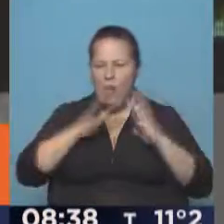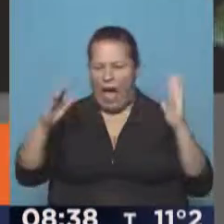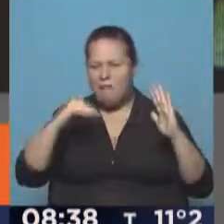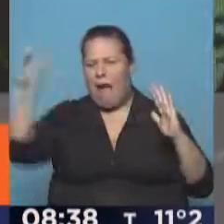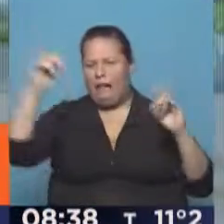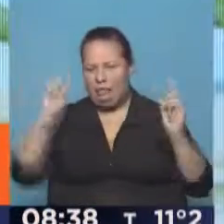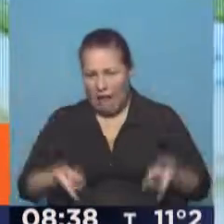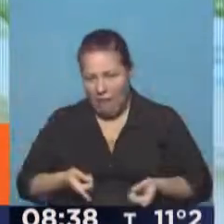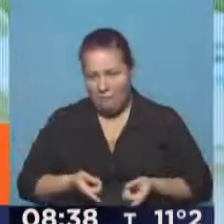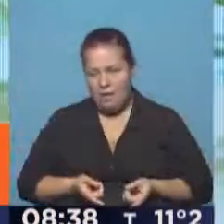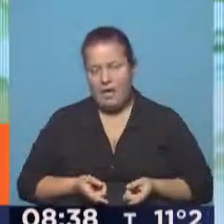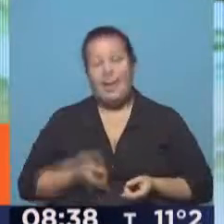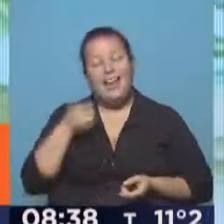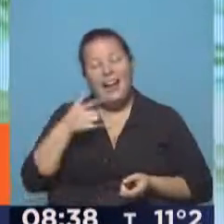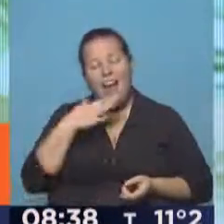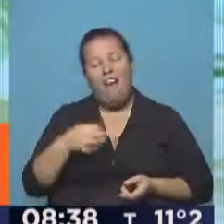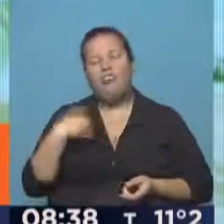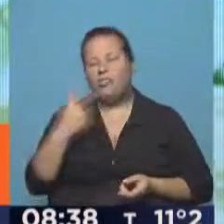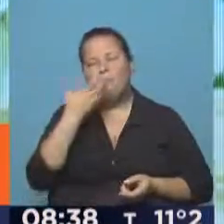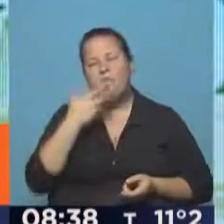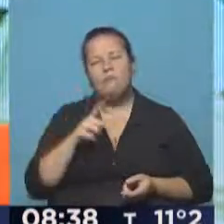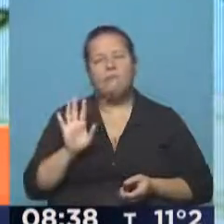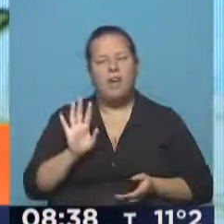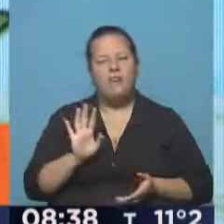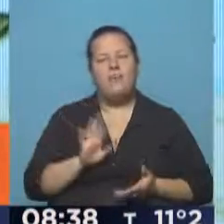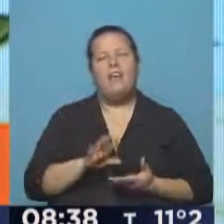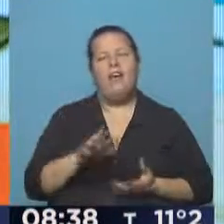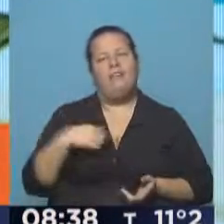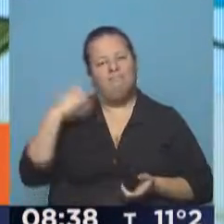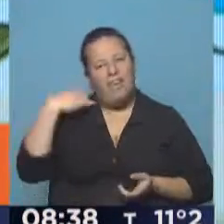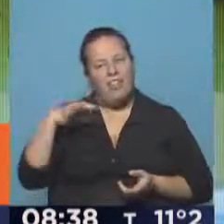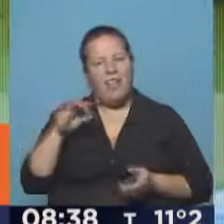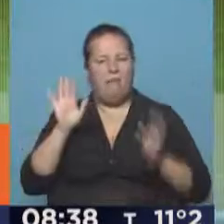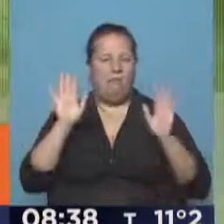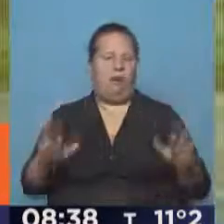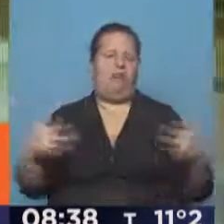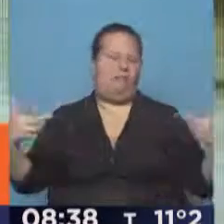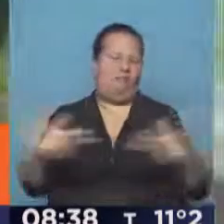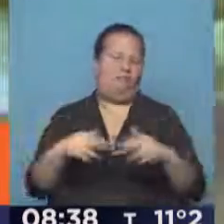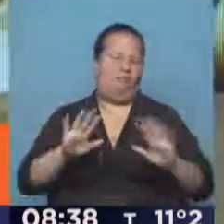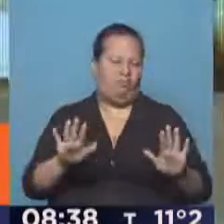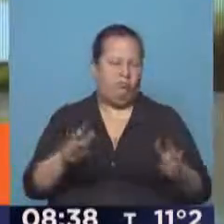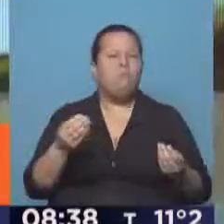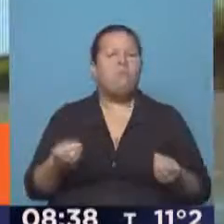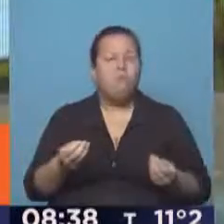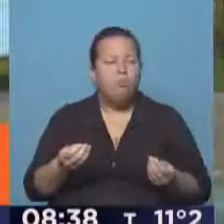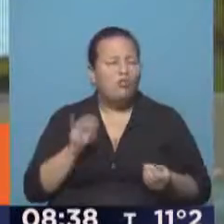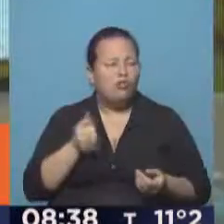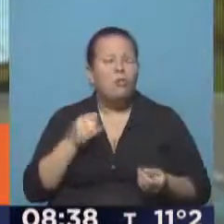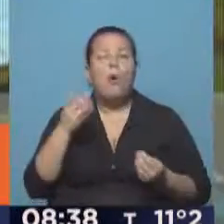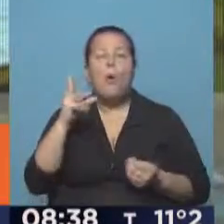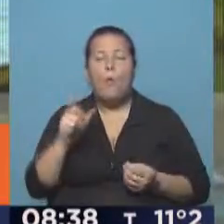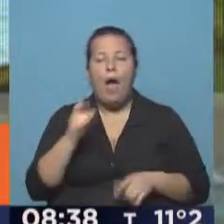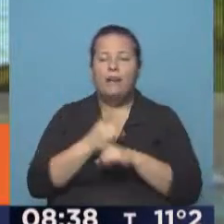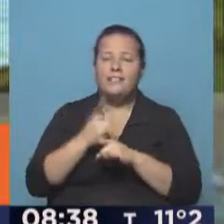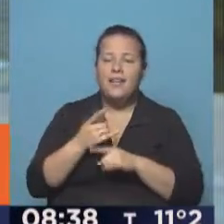poquito más. Y eso la verdad que nosotros creemos que tenemos que dar un parate desde donde sea, porque los bancos